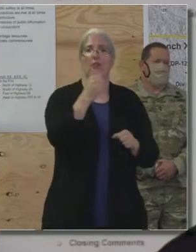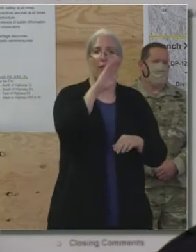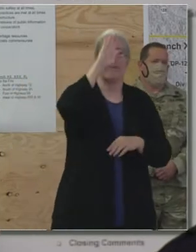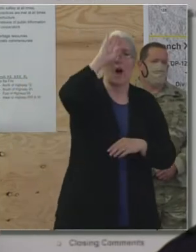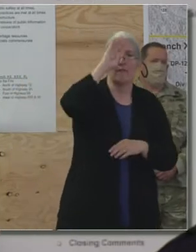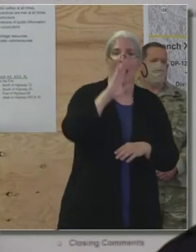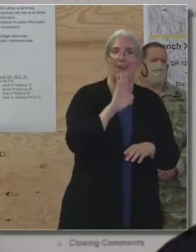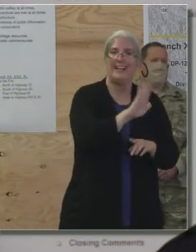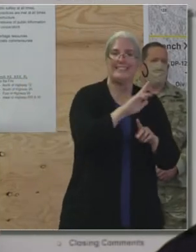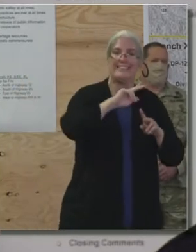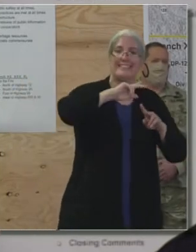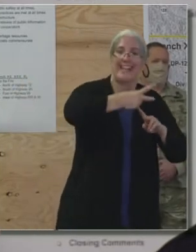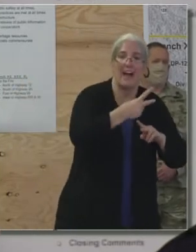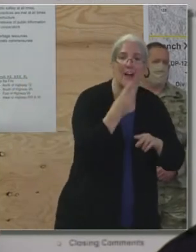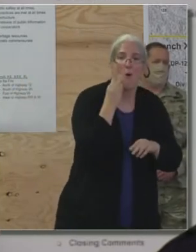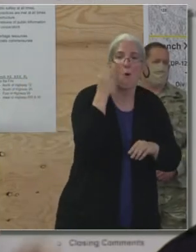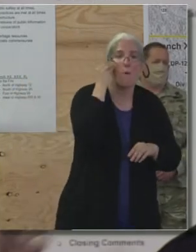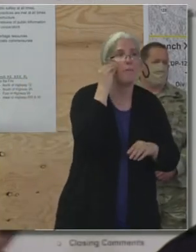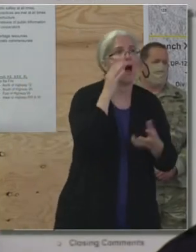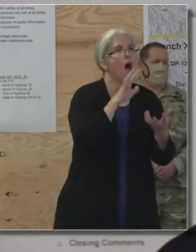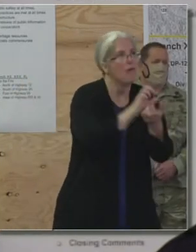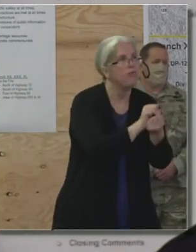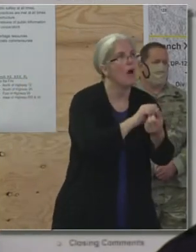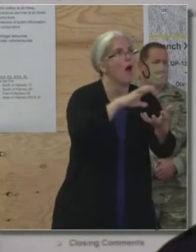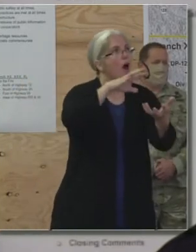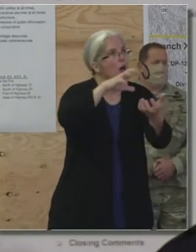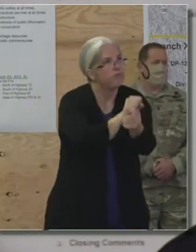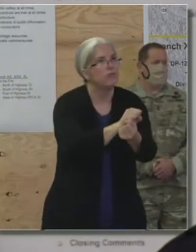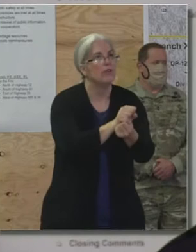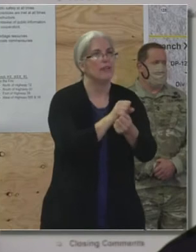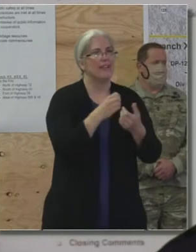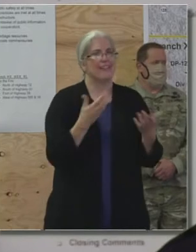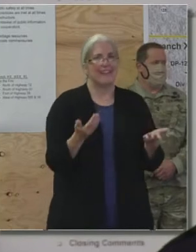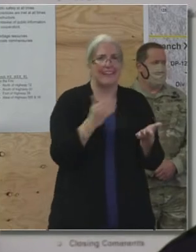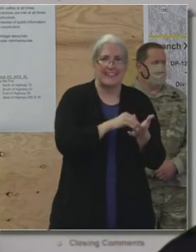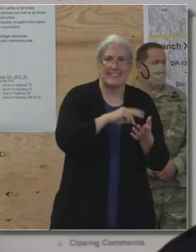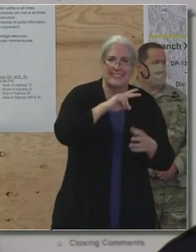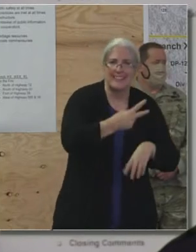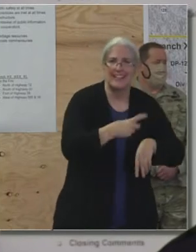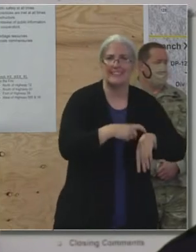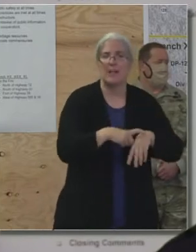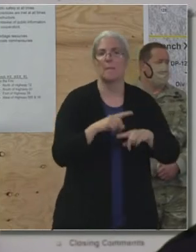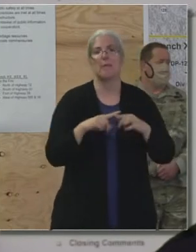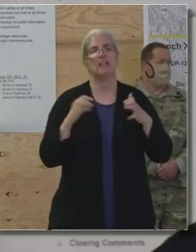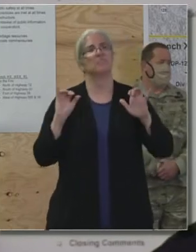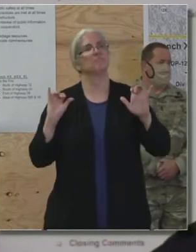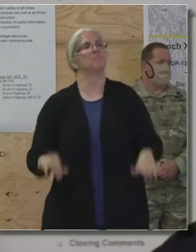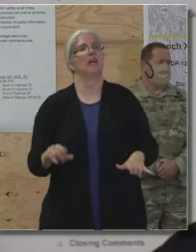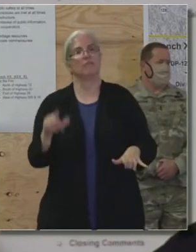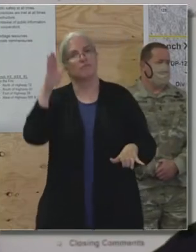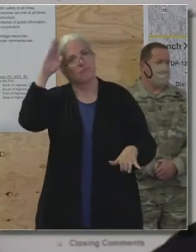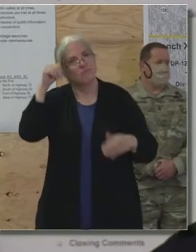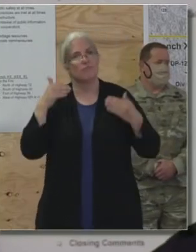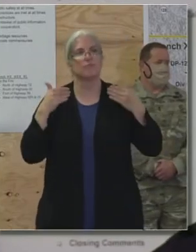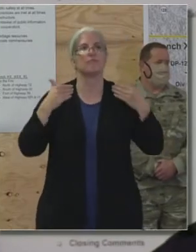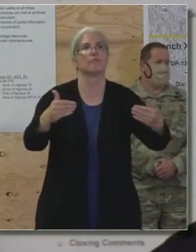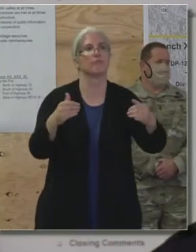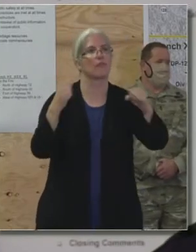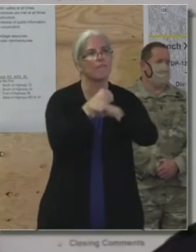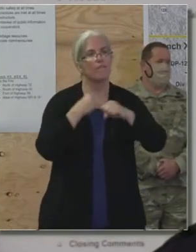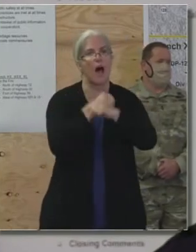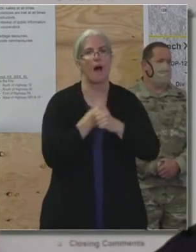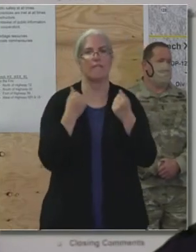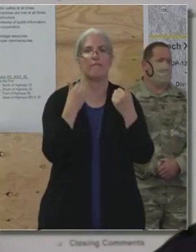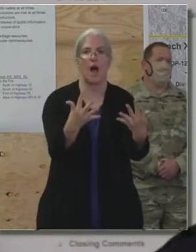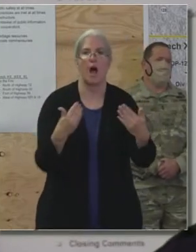en estos incendios en las últimas semanas y sin embargo ahí están batallando las llamas tratando de